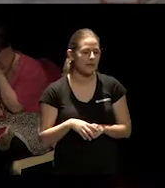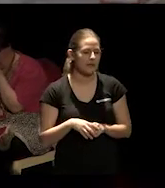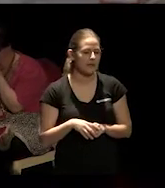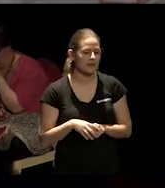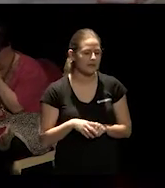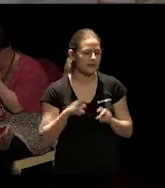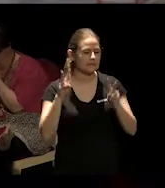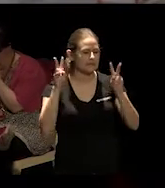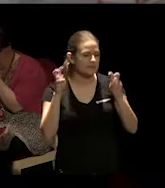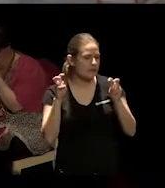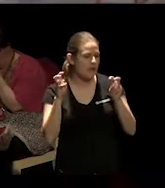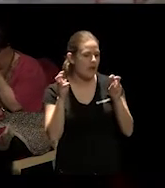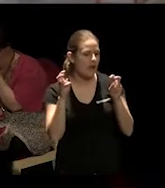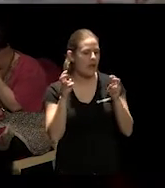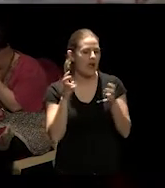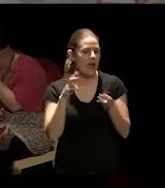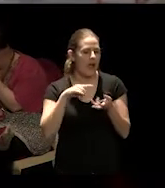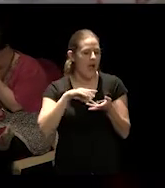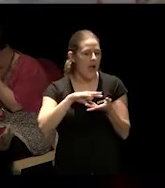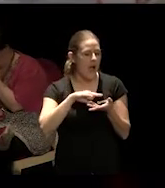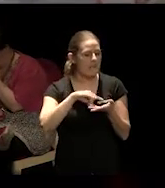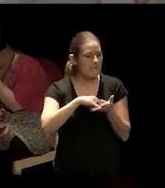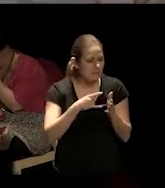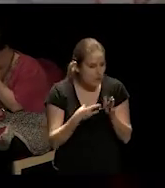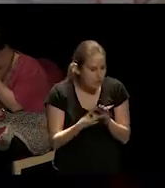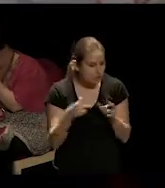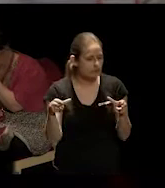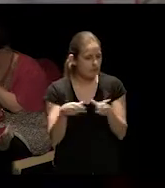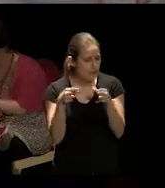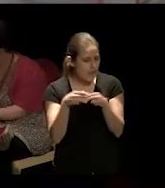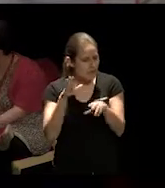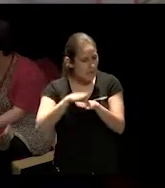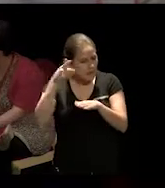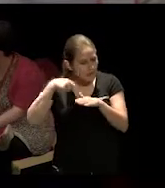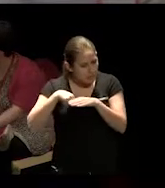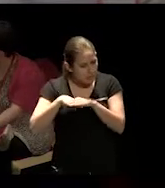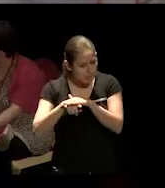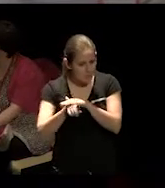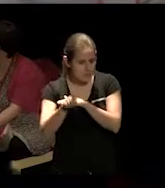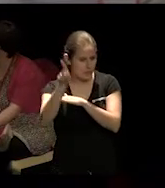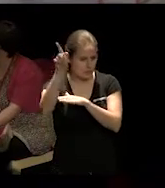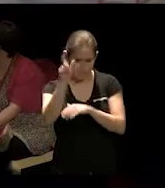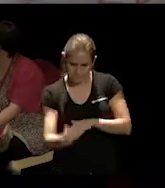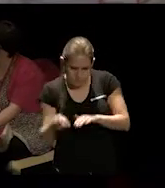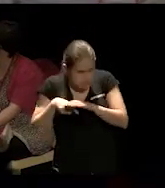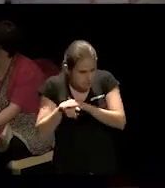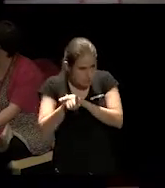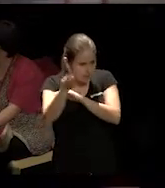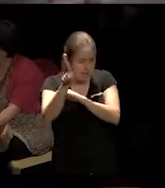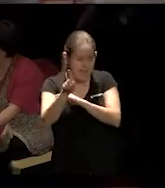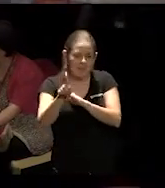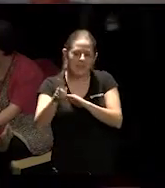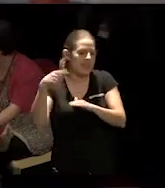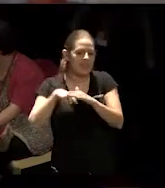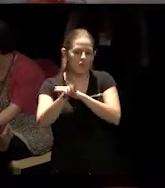de estudiar una aplicación social y orientada al desarrollo de la persona, al desarrollo integral, porque